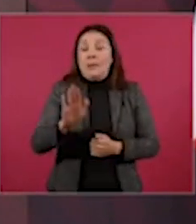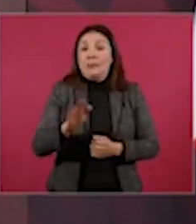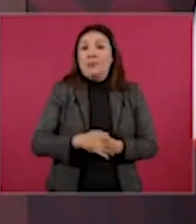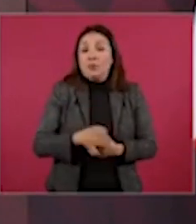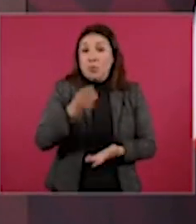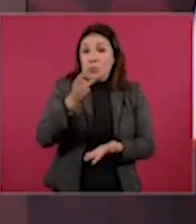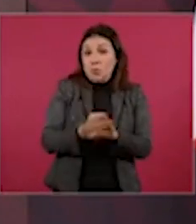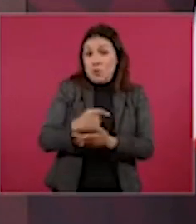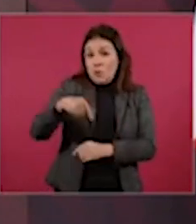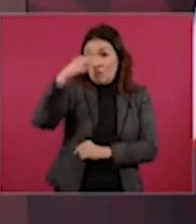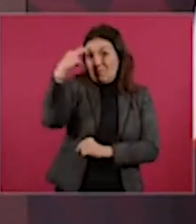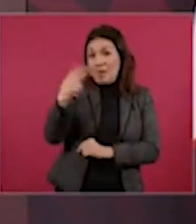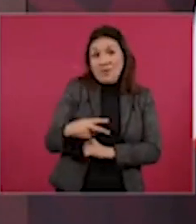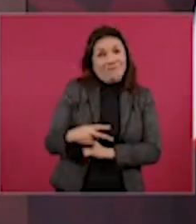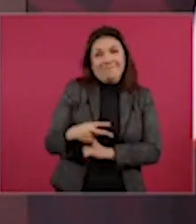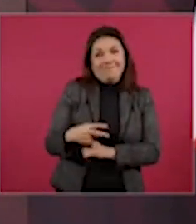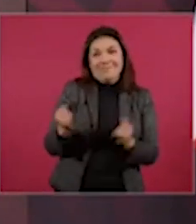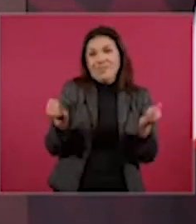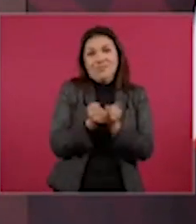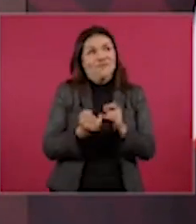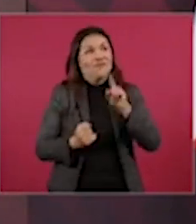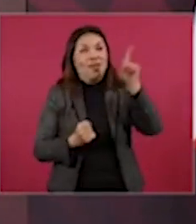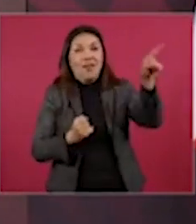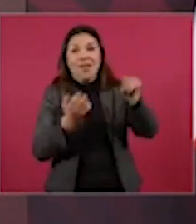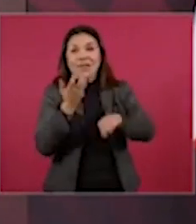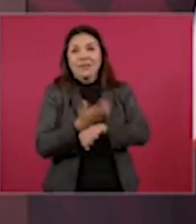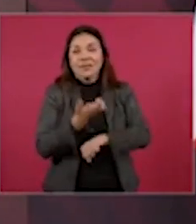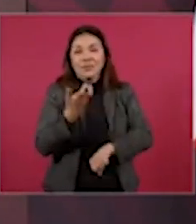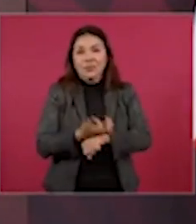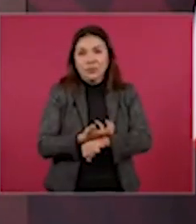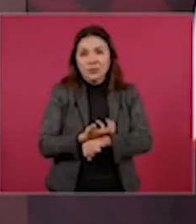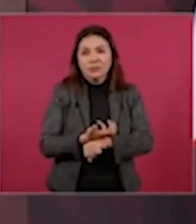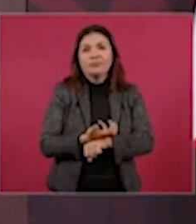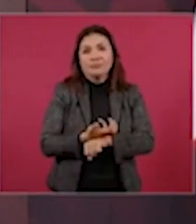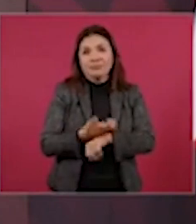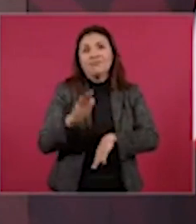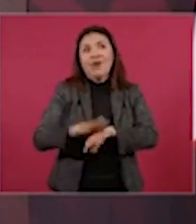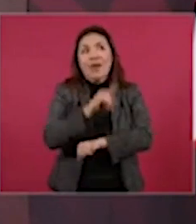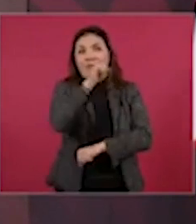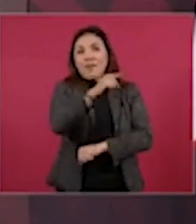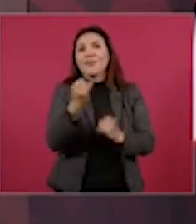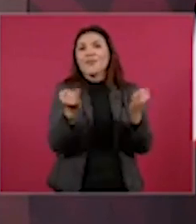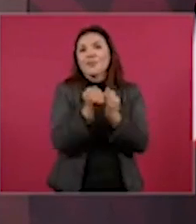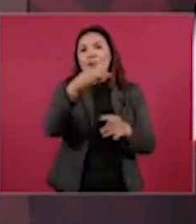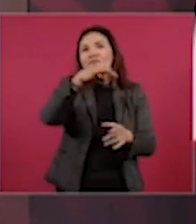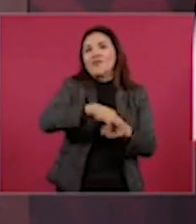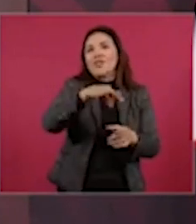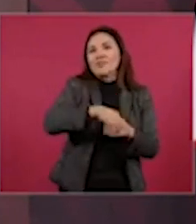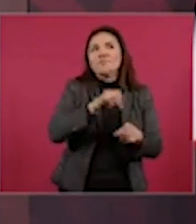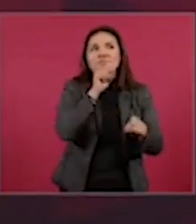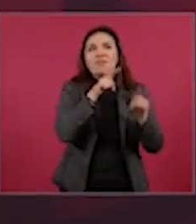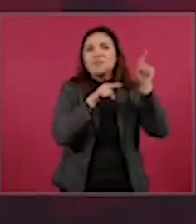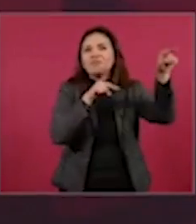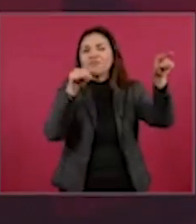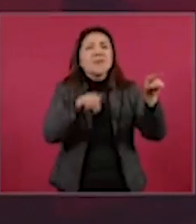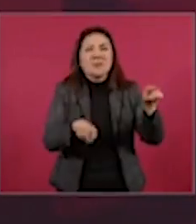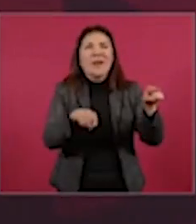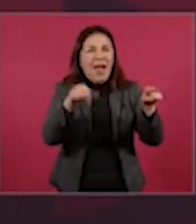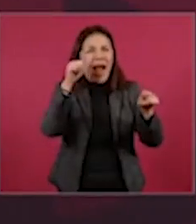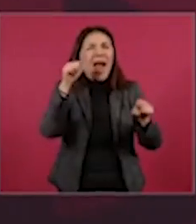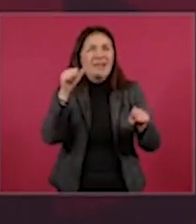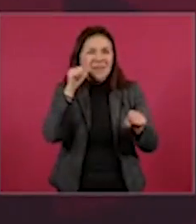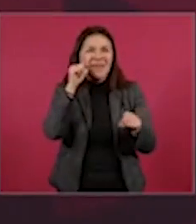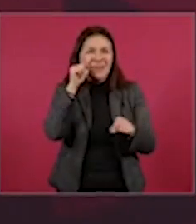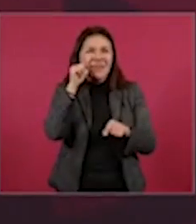no se aprobaran las políticas migratorias que se habían presentado en Estados Unidos para frenar la migración. Lo mismo, ayer